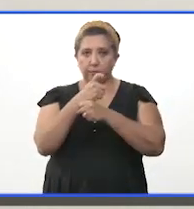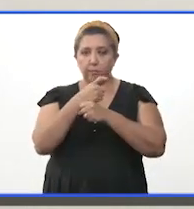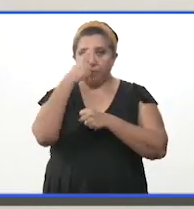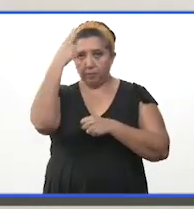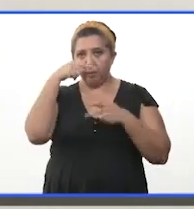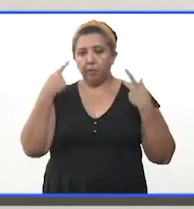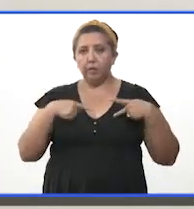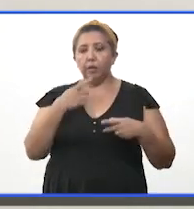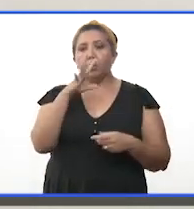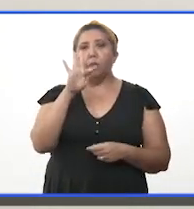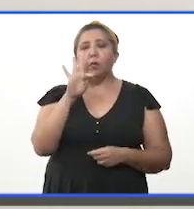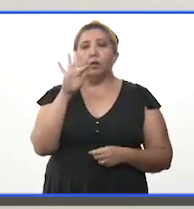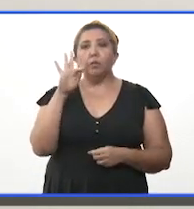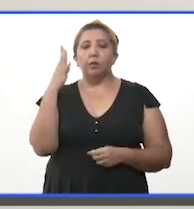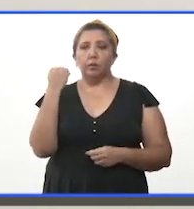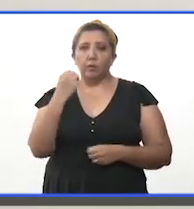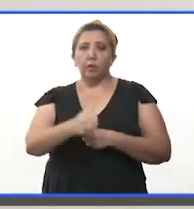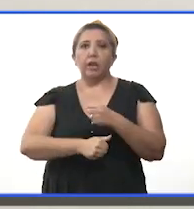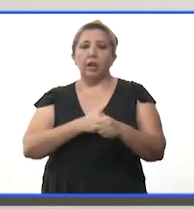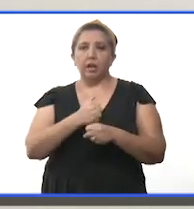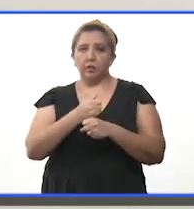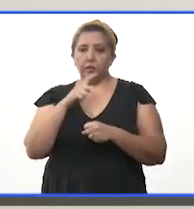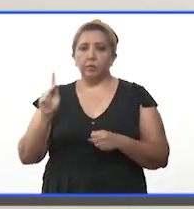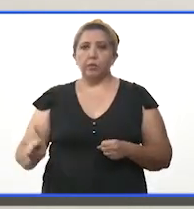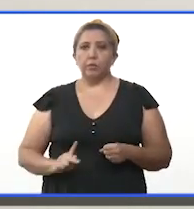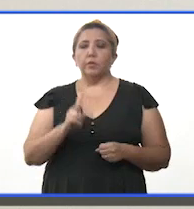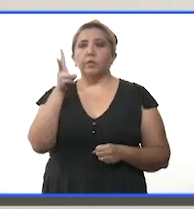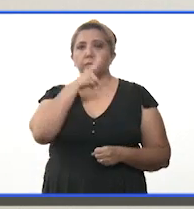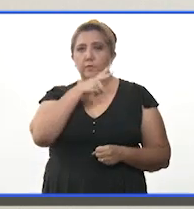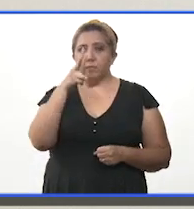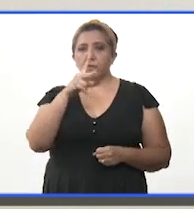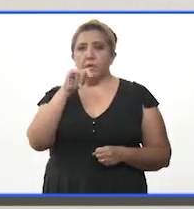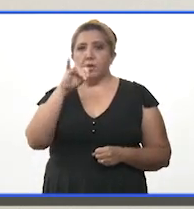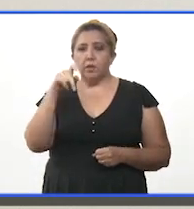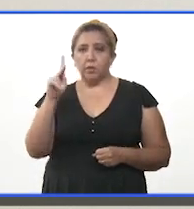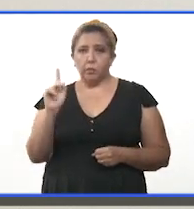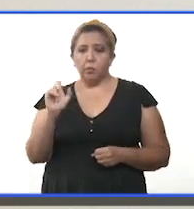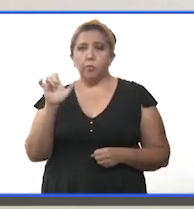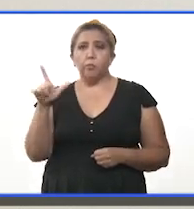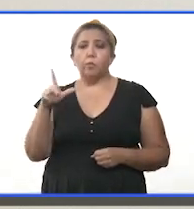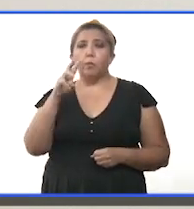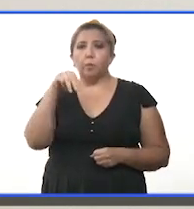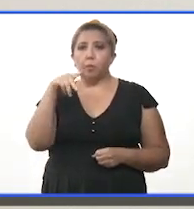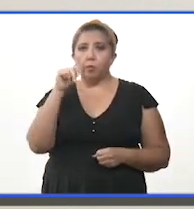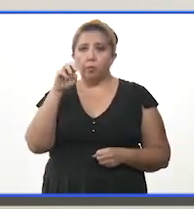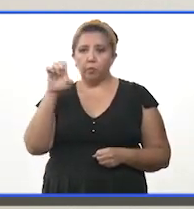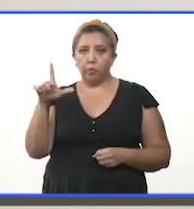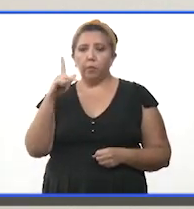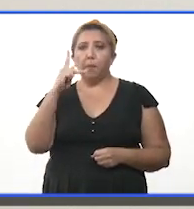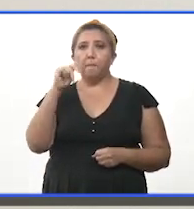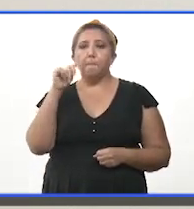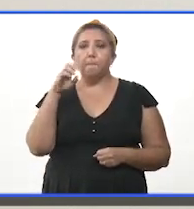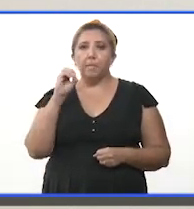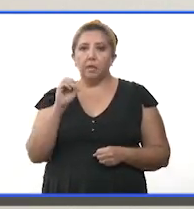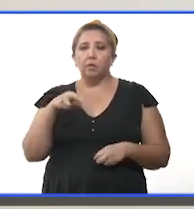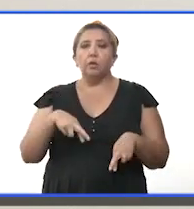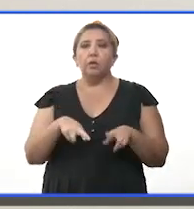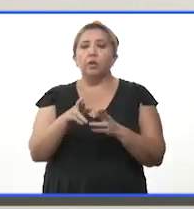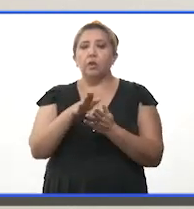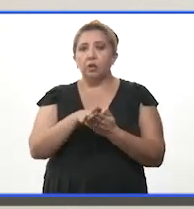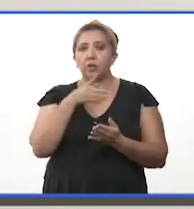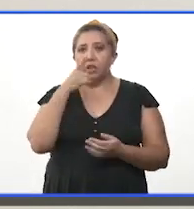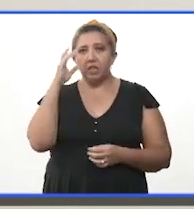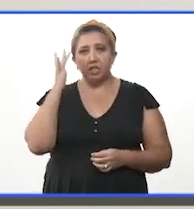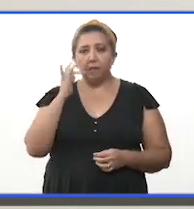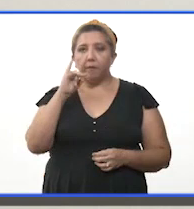dosis a personas de 40 a 49 años en los municipios de Valladolid, Ticul, Tecash, Motul, Peto, Río Lagartos y San